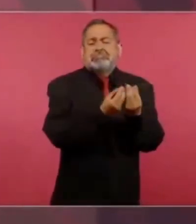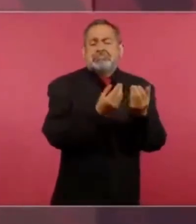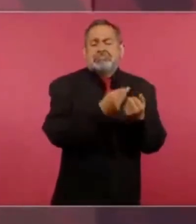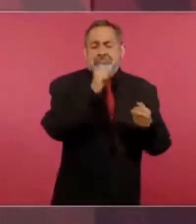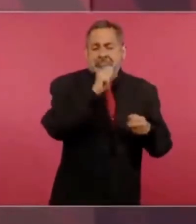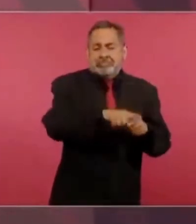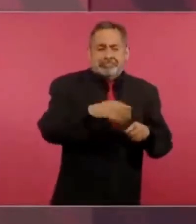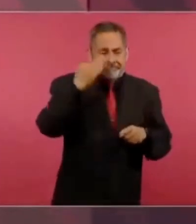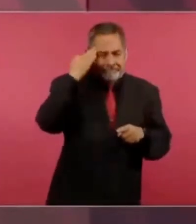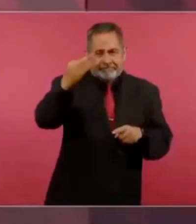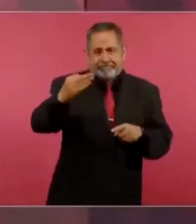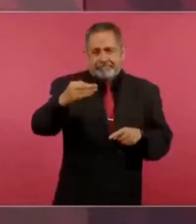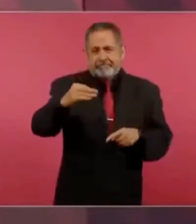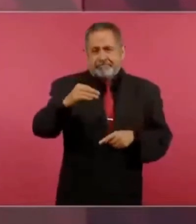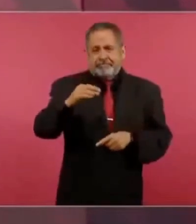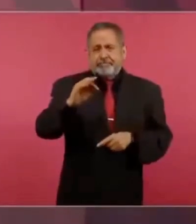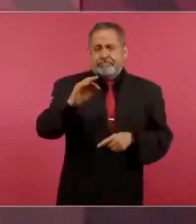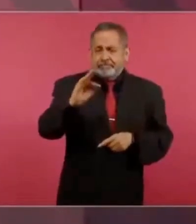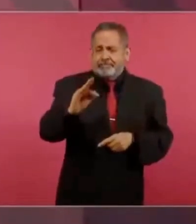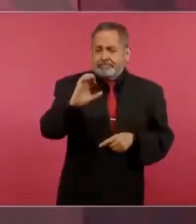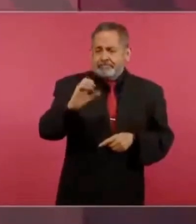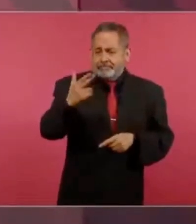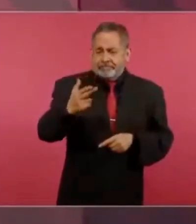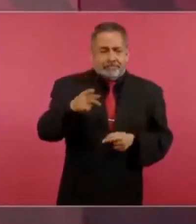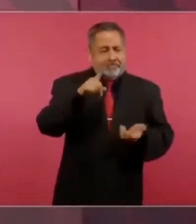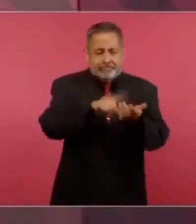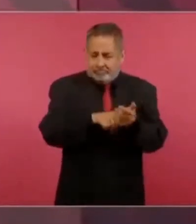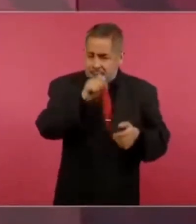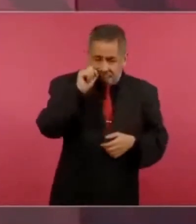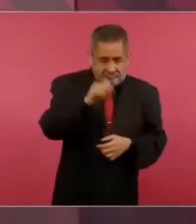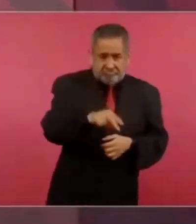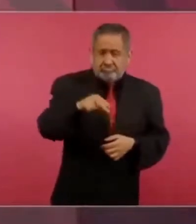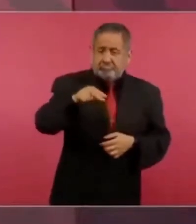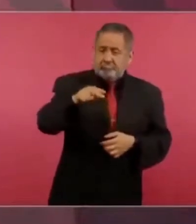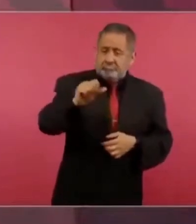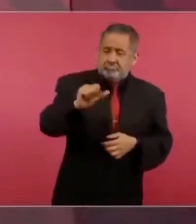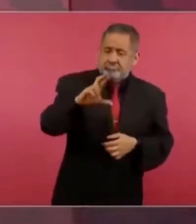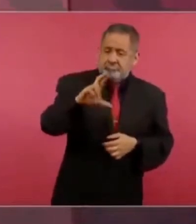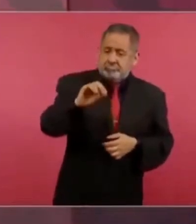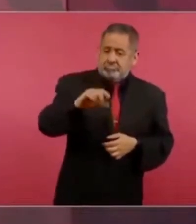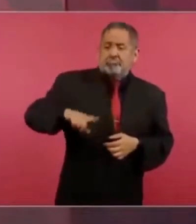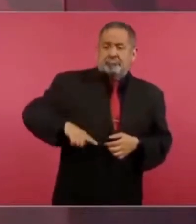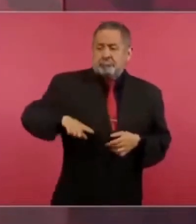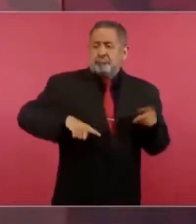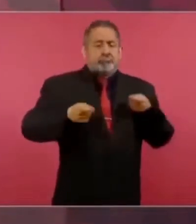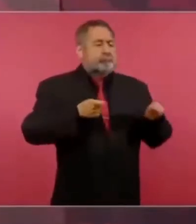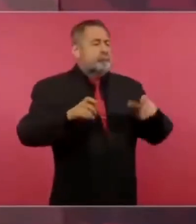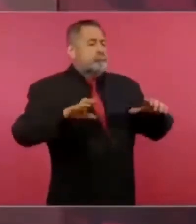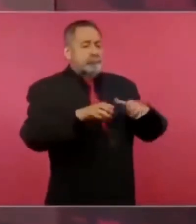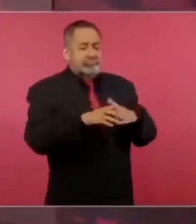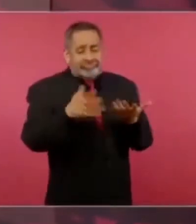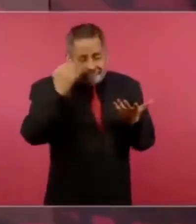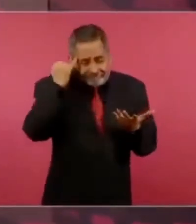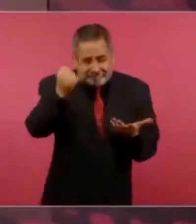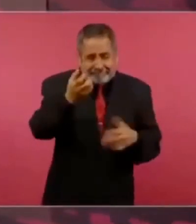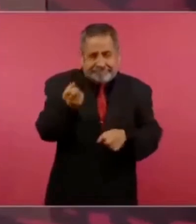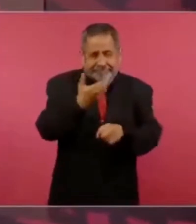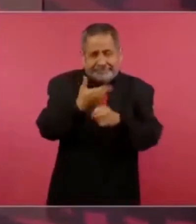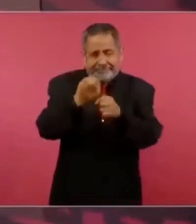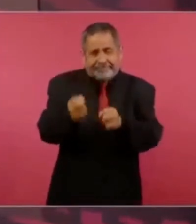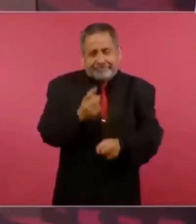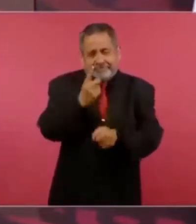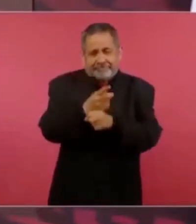En el tiempo de Calderón se padeció de un narcoestado. Imagínate que el secretario de Seguridad Pública